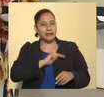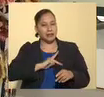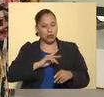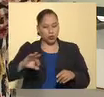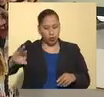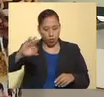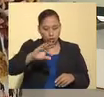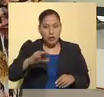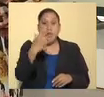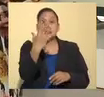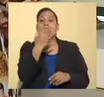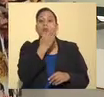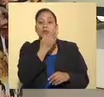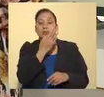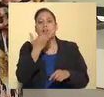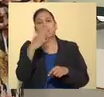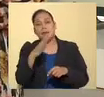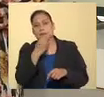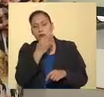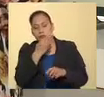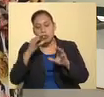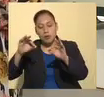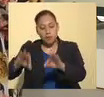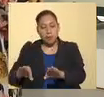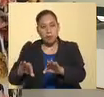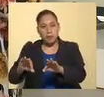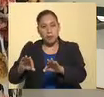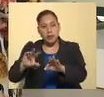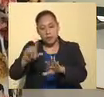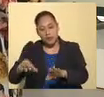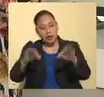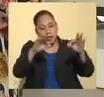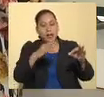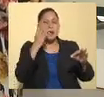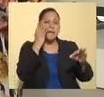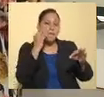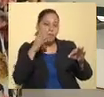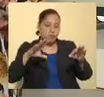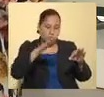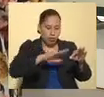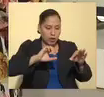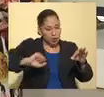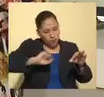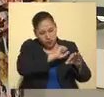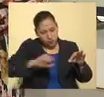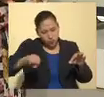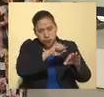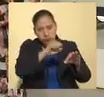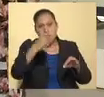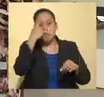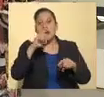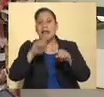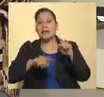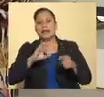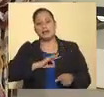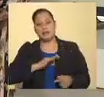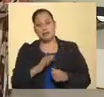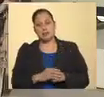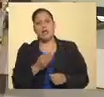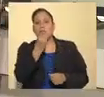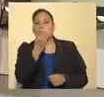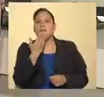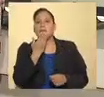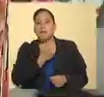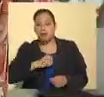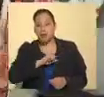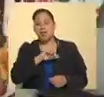Entonces lo ponen 5 minutos, 10 minutos y luego igual vuelven a hacer el procedimiento de lavarla. Pues para matar todas las bacterias. Para comer que sanos no, y que